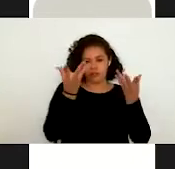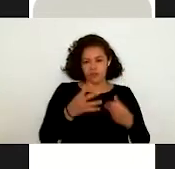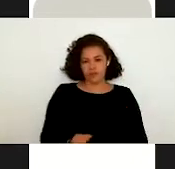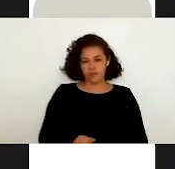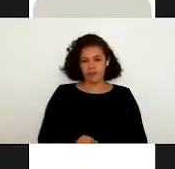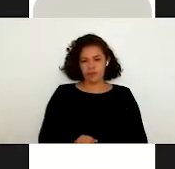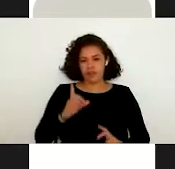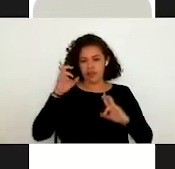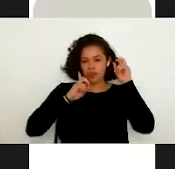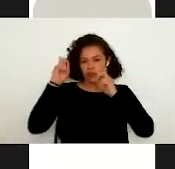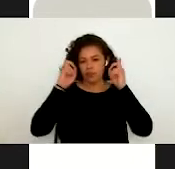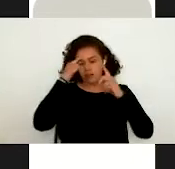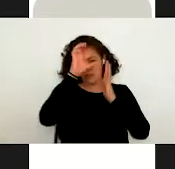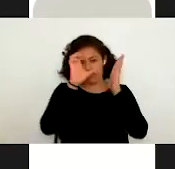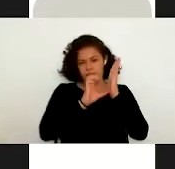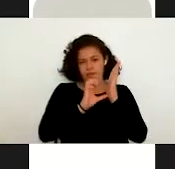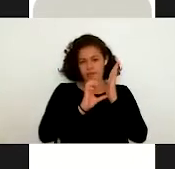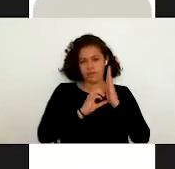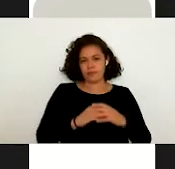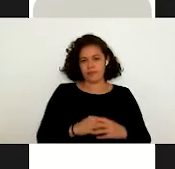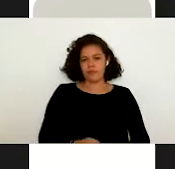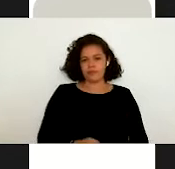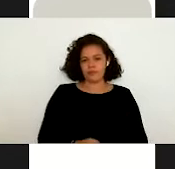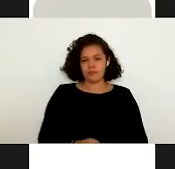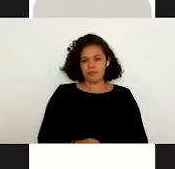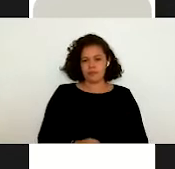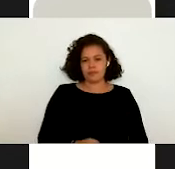¿Alguna duda con el cronograma?